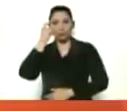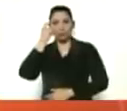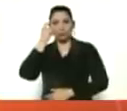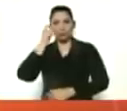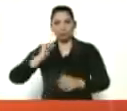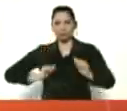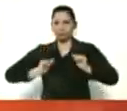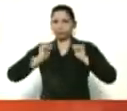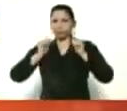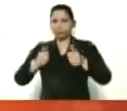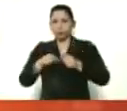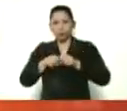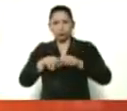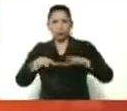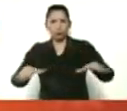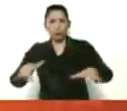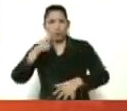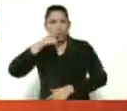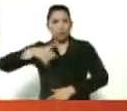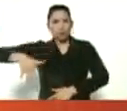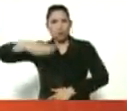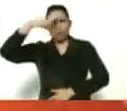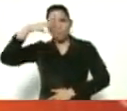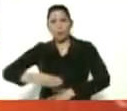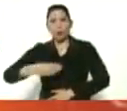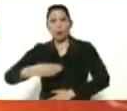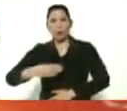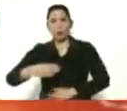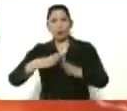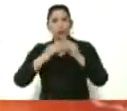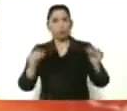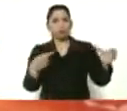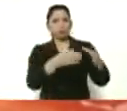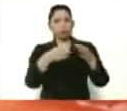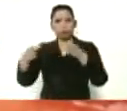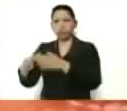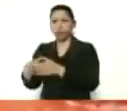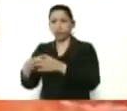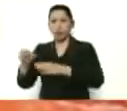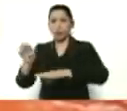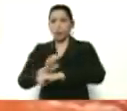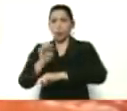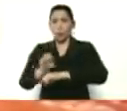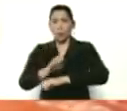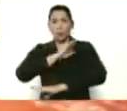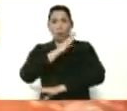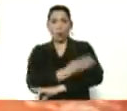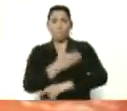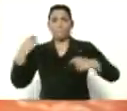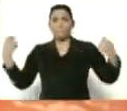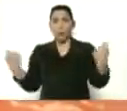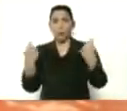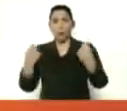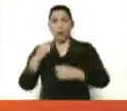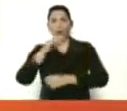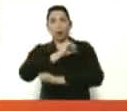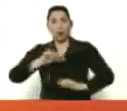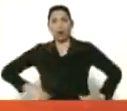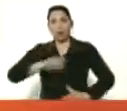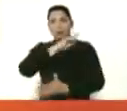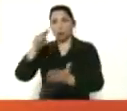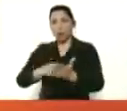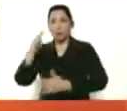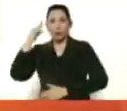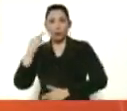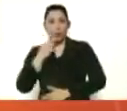inicia un despliegue cívico-militar con todos los organismos económicos, el Poder Popular, la Fuerza Armada Nacional